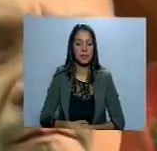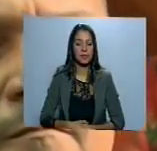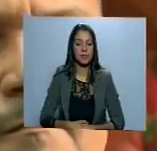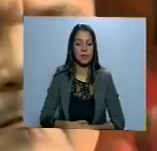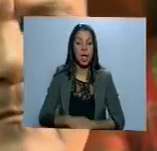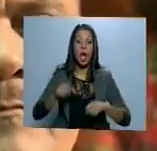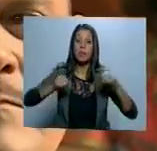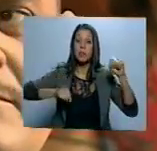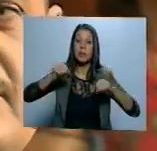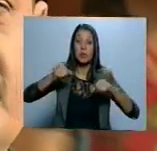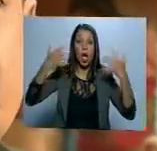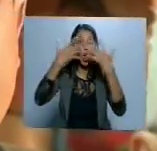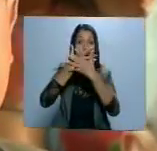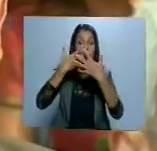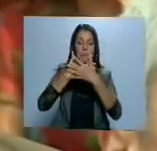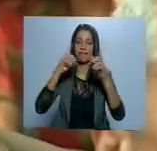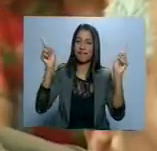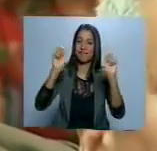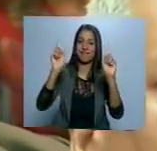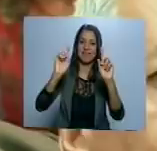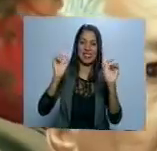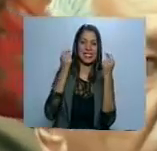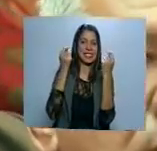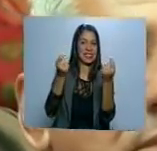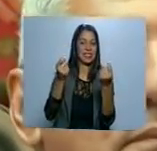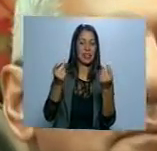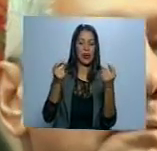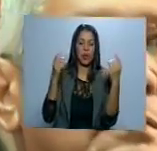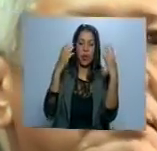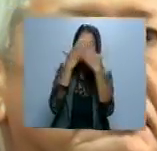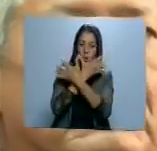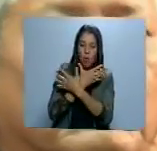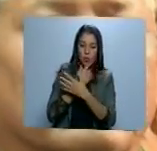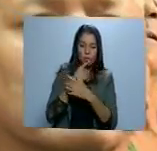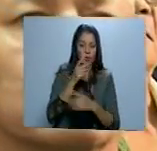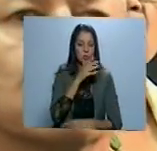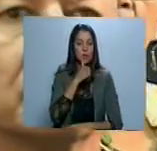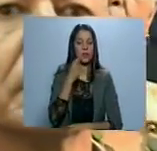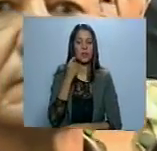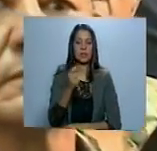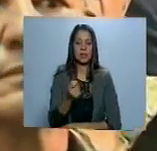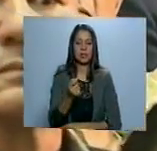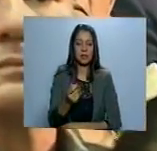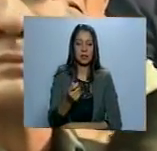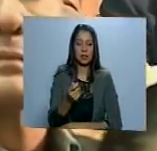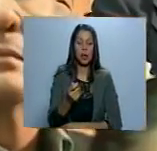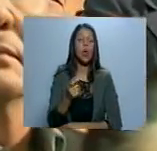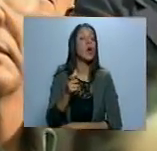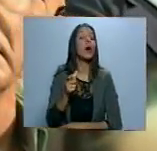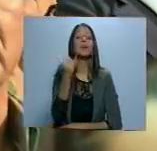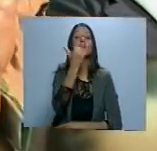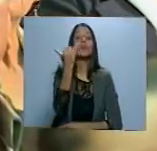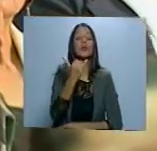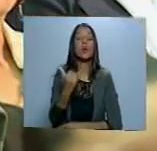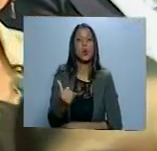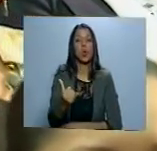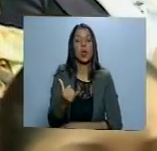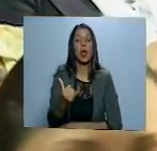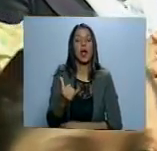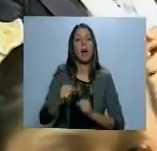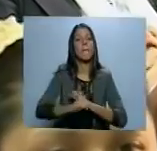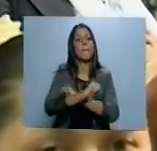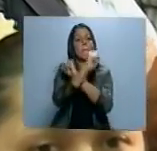de duda alguna en quién estaba al frente de la candidatura, el Zulia